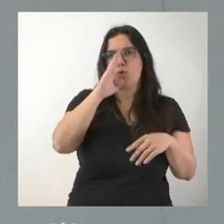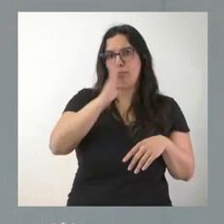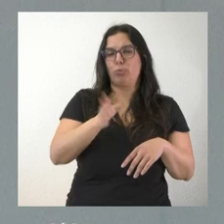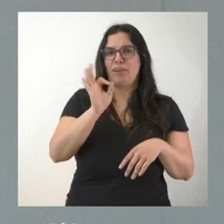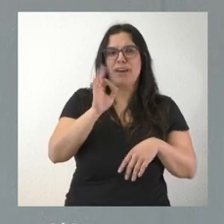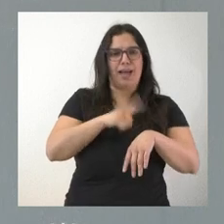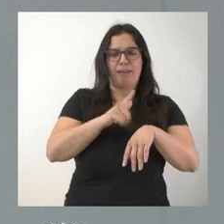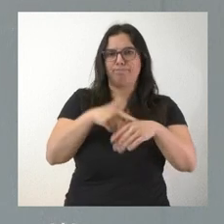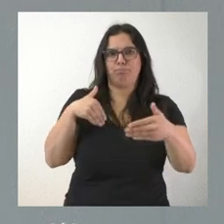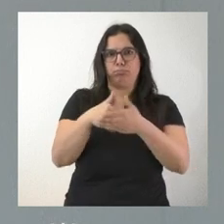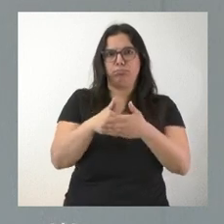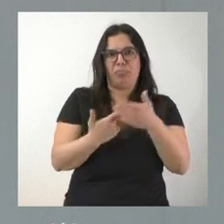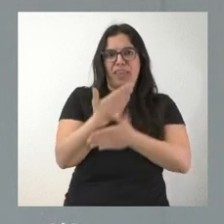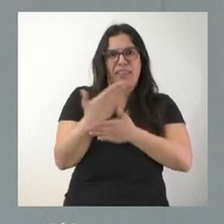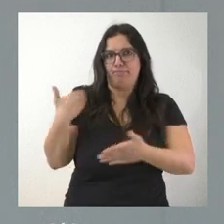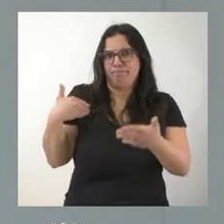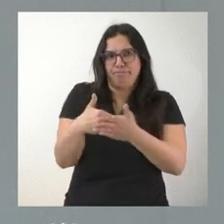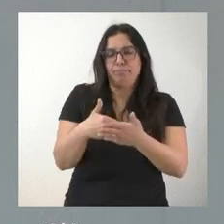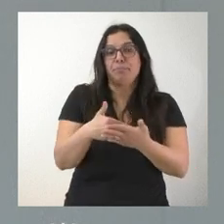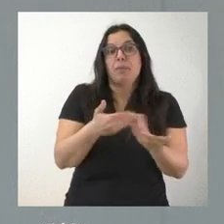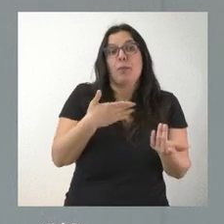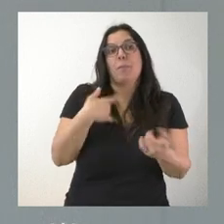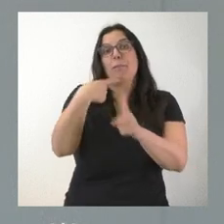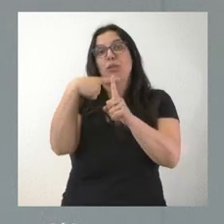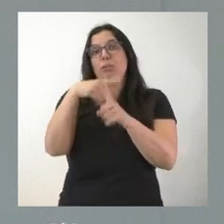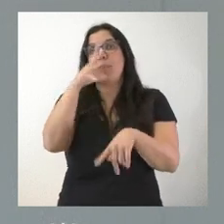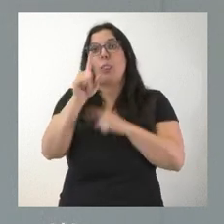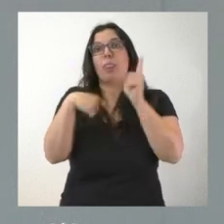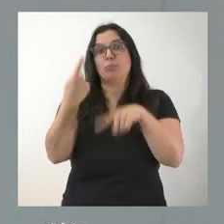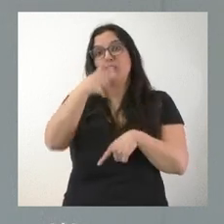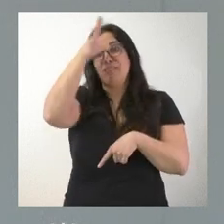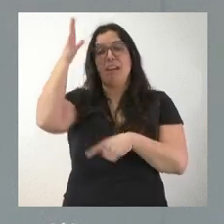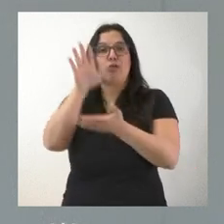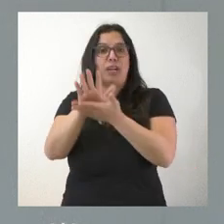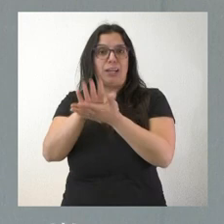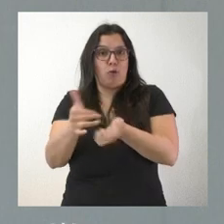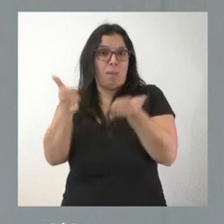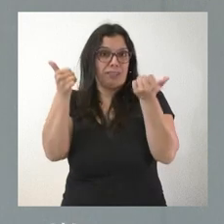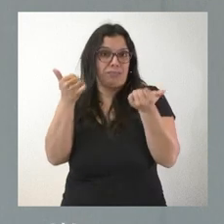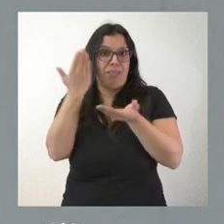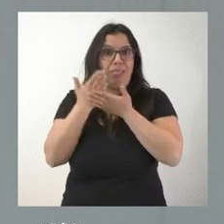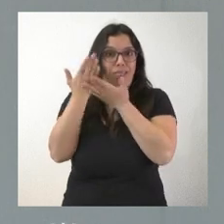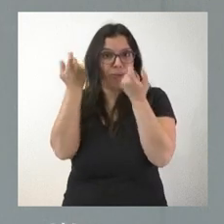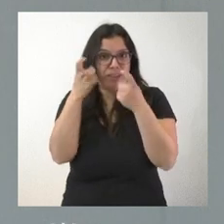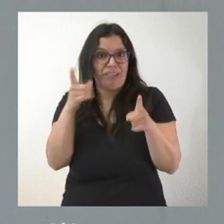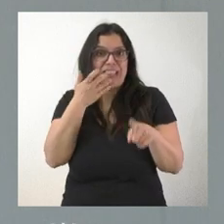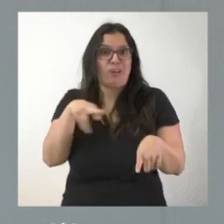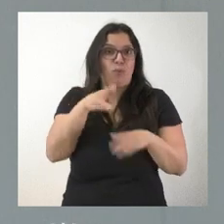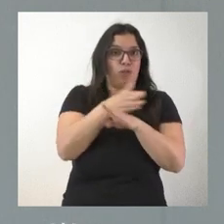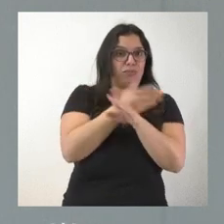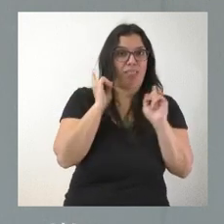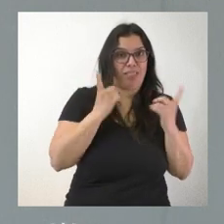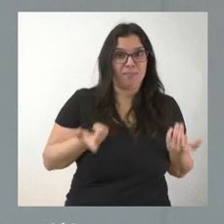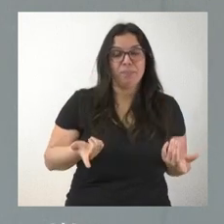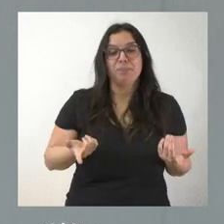poco margen Es verdad que tiene la ventaja Por otra parte hay que reconocerlo de que deja un verano más tranquilo para los alumnos un haber hecho la recuperación pero